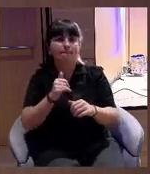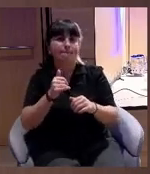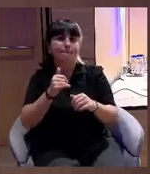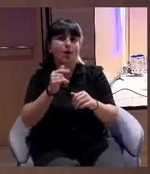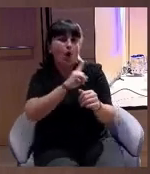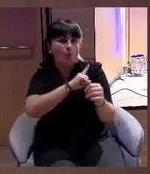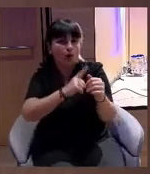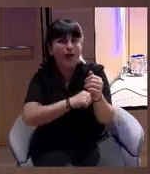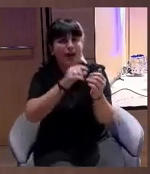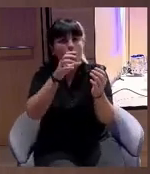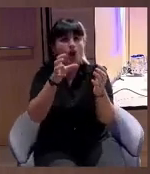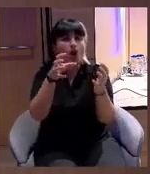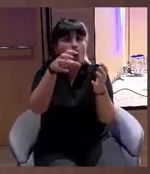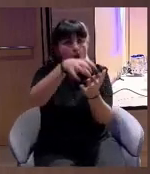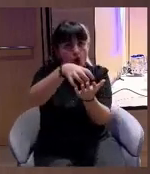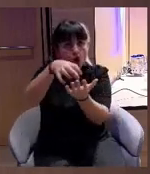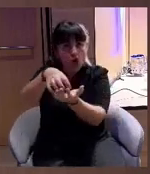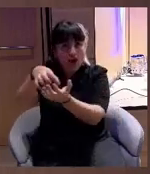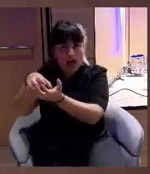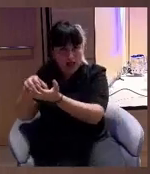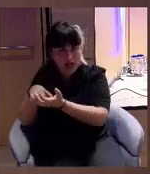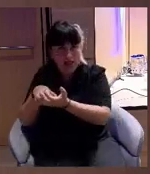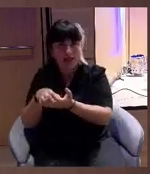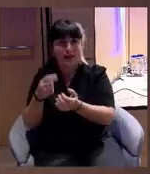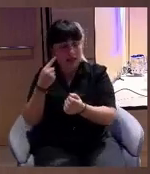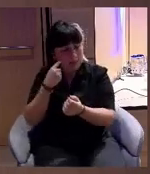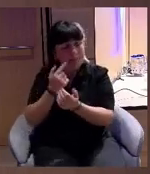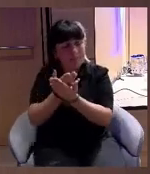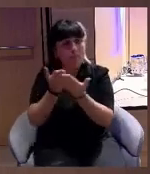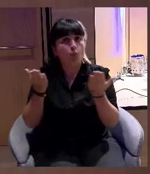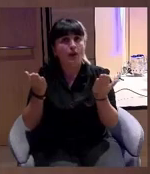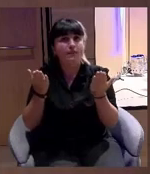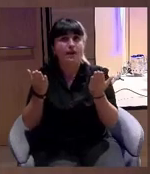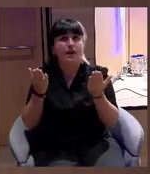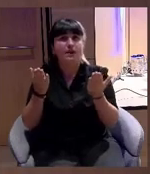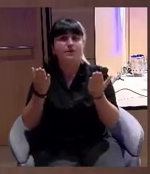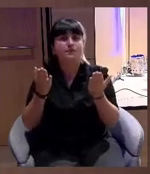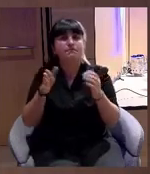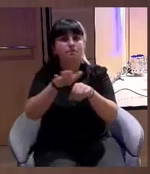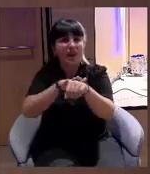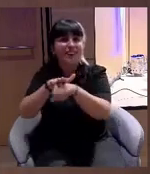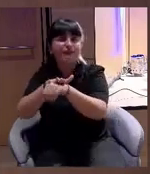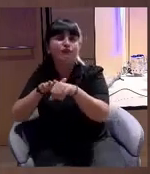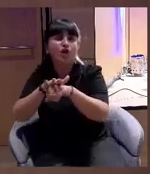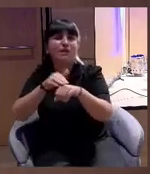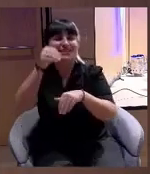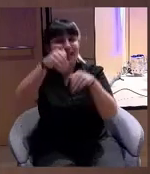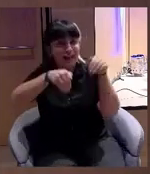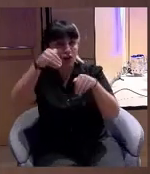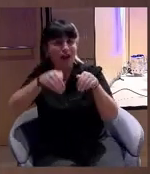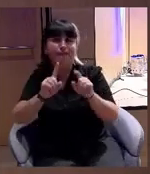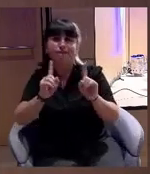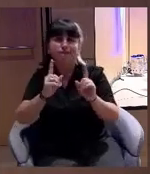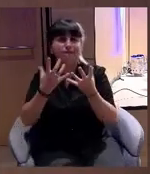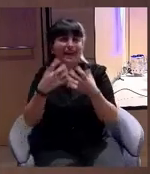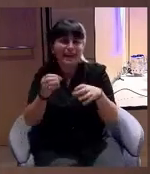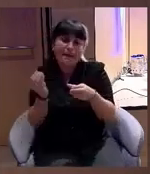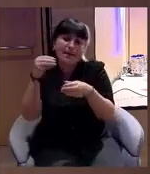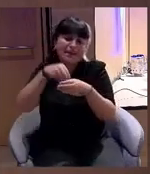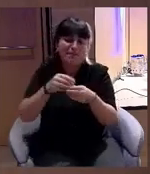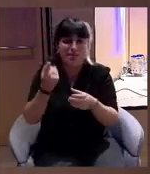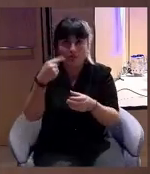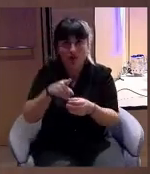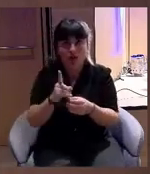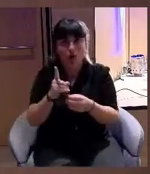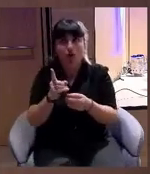presenta sus propuestas de sus plataformas electorales no me quise meter ahí porque es otro tema pero pasa que lo